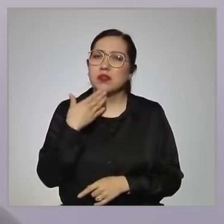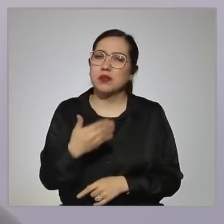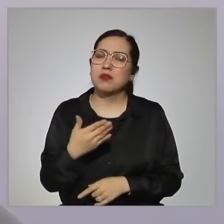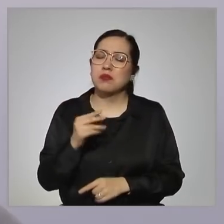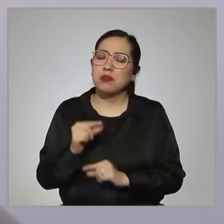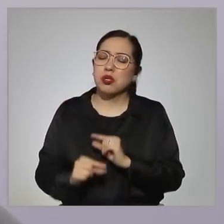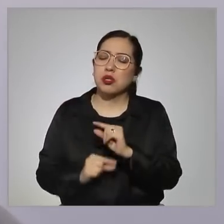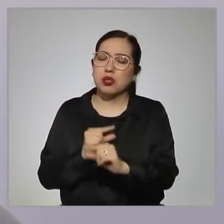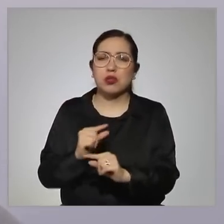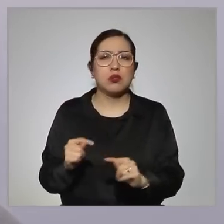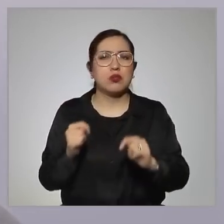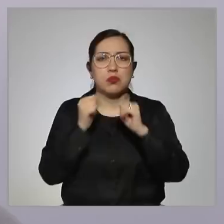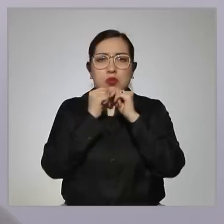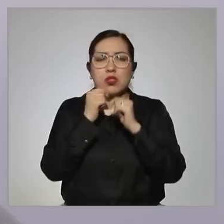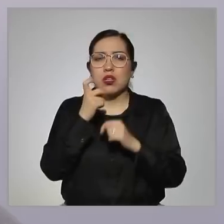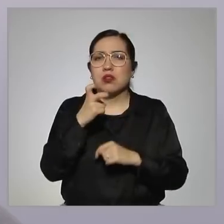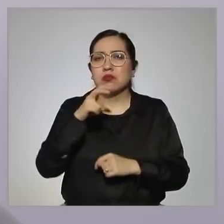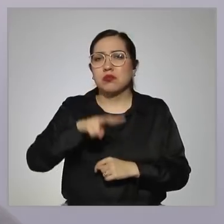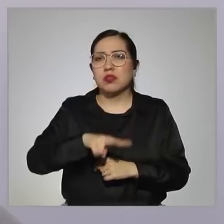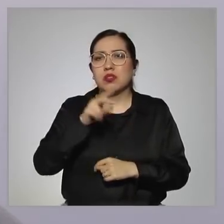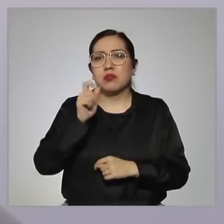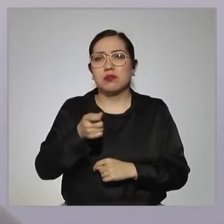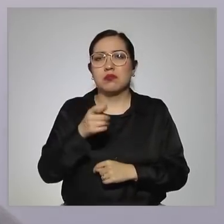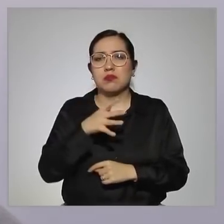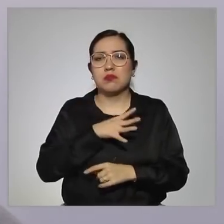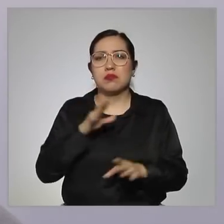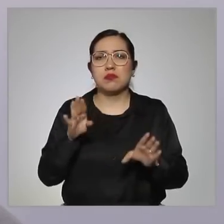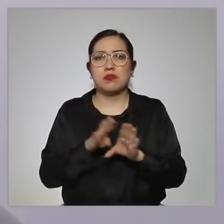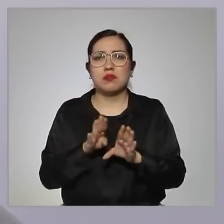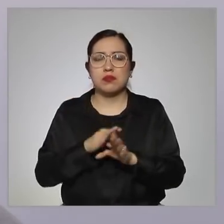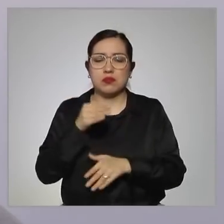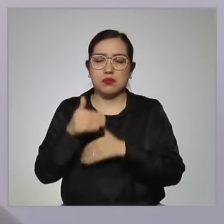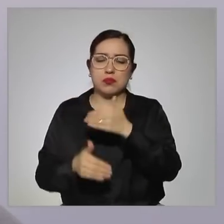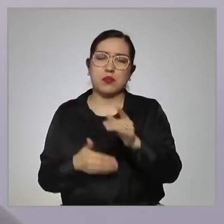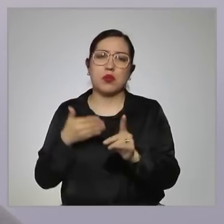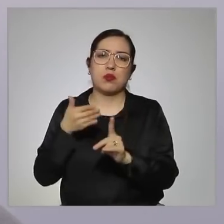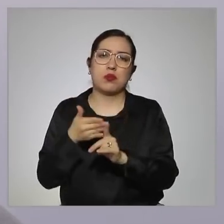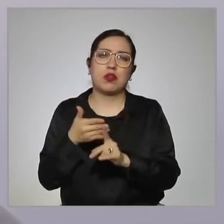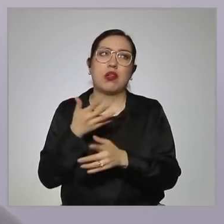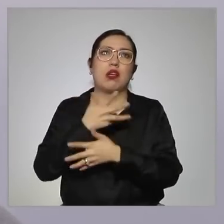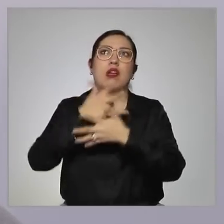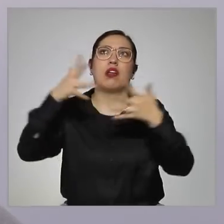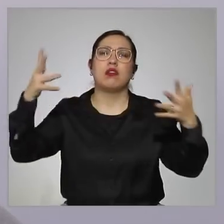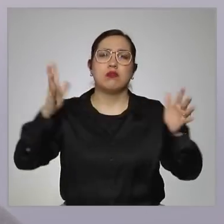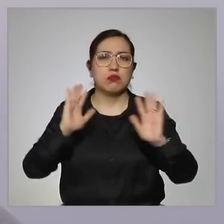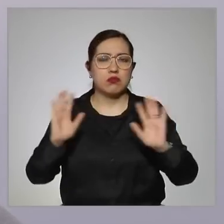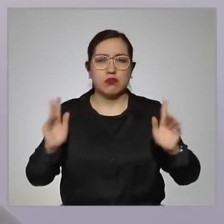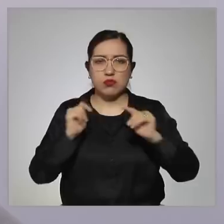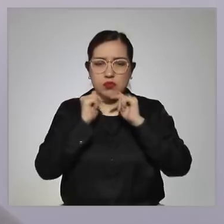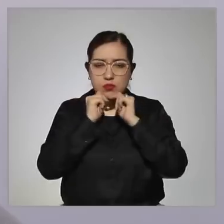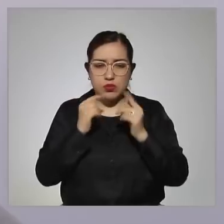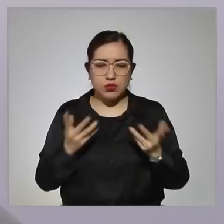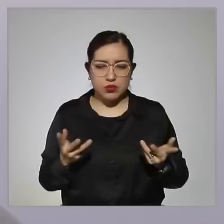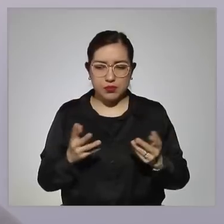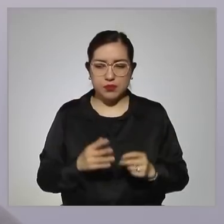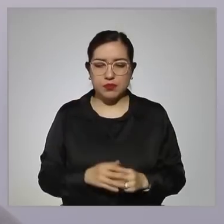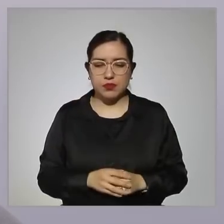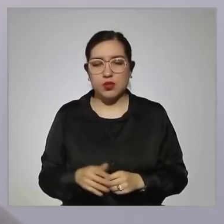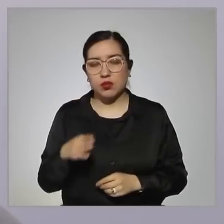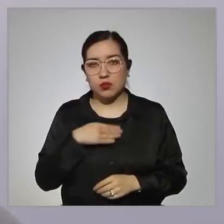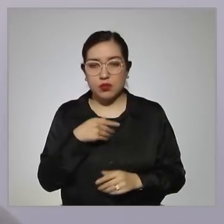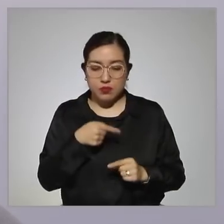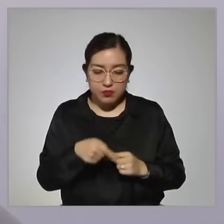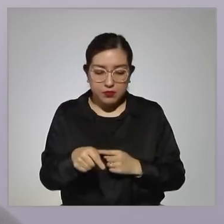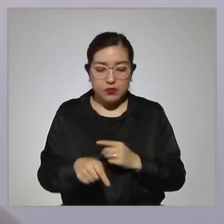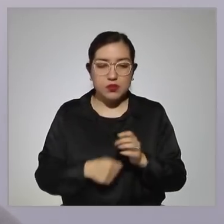pequeñas y que no necesariamente tiene que ser un propósito muy, muy alto, ¿no? O sea, sino decir, bueno, este año